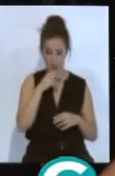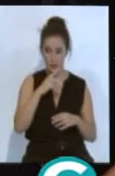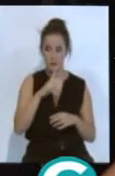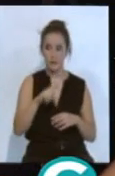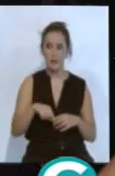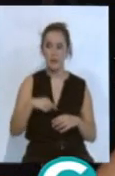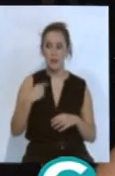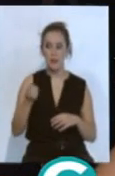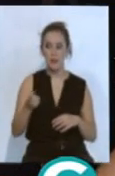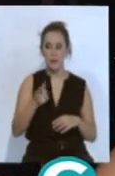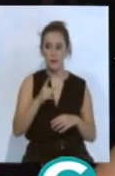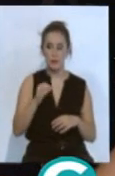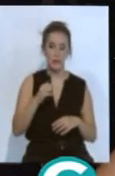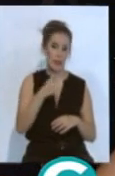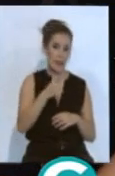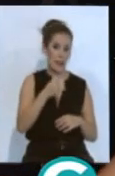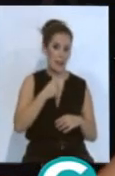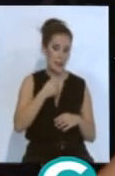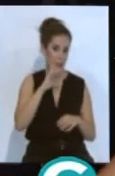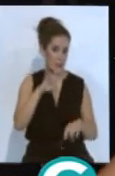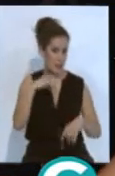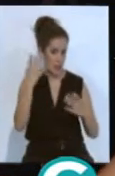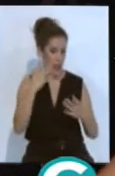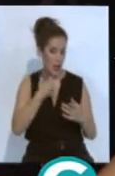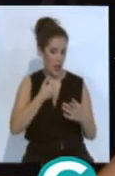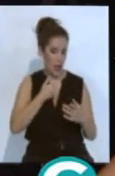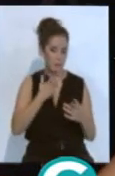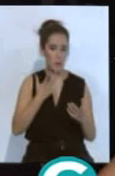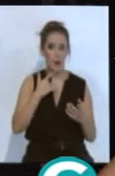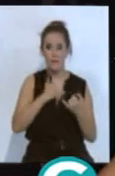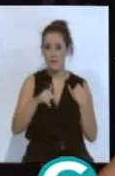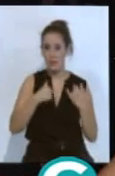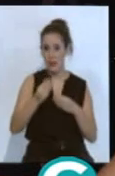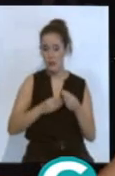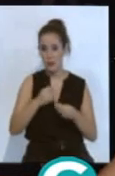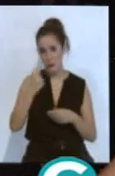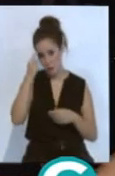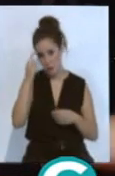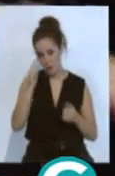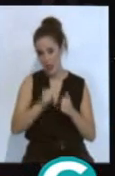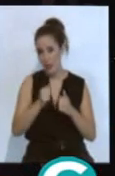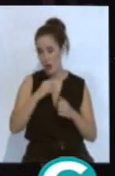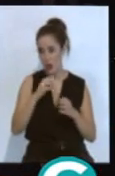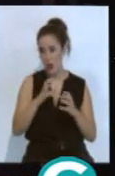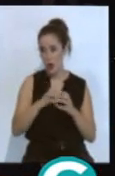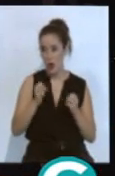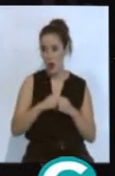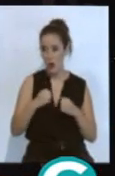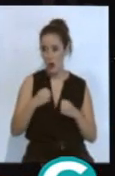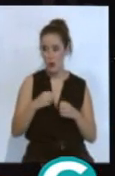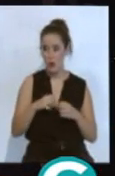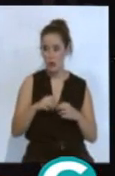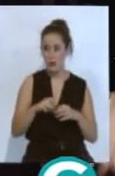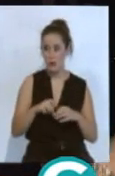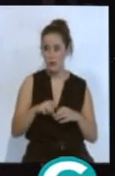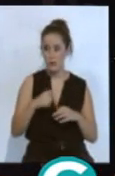Destripadores. Vale, claro. 2015. Él tenía esta idea, pero al final nos decantamos por el Puntazo en el Coco, ¿no? De lo de Puntazo en el Coco, él la tenía...